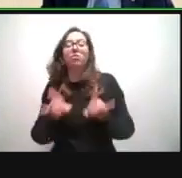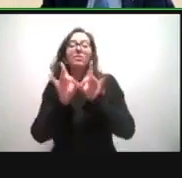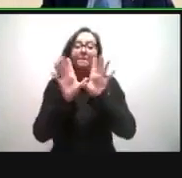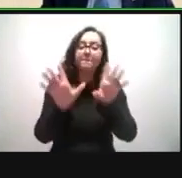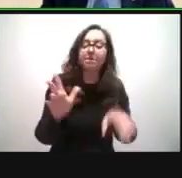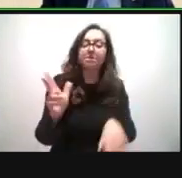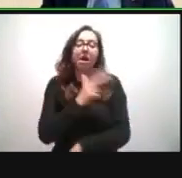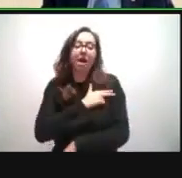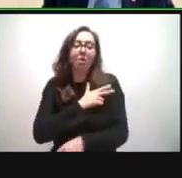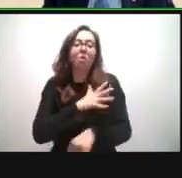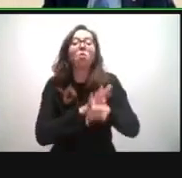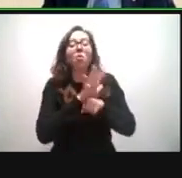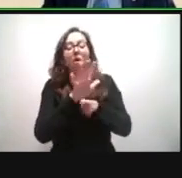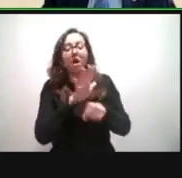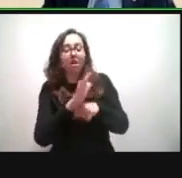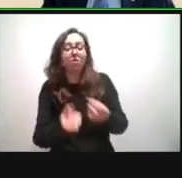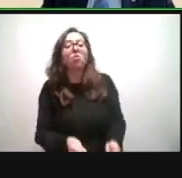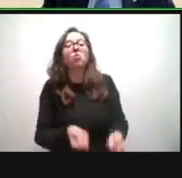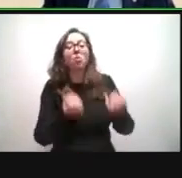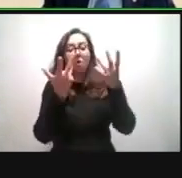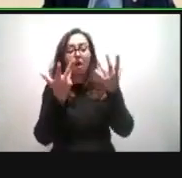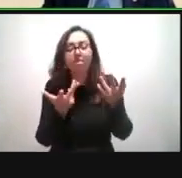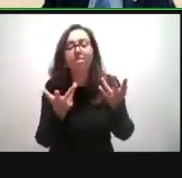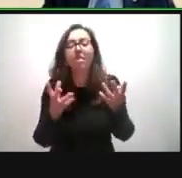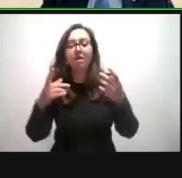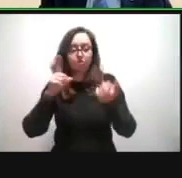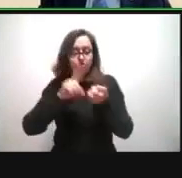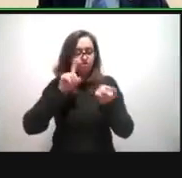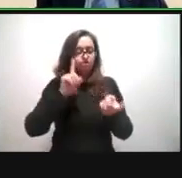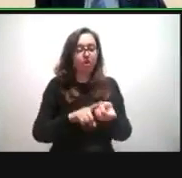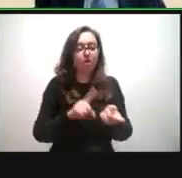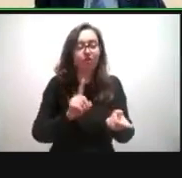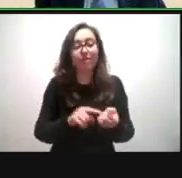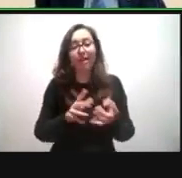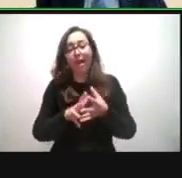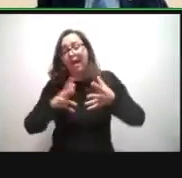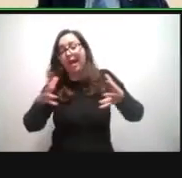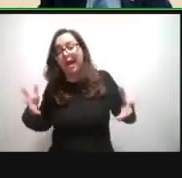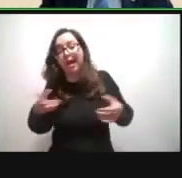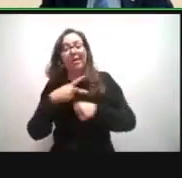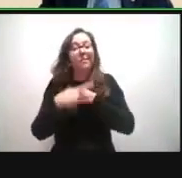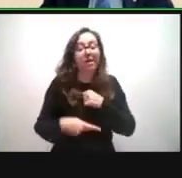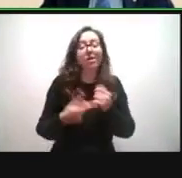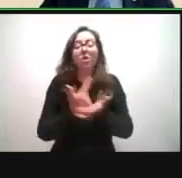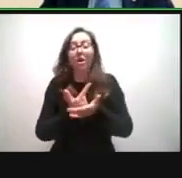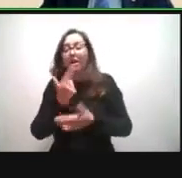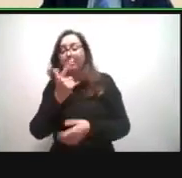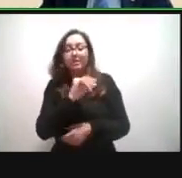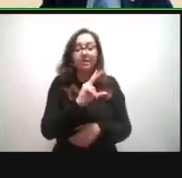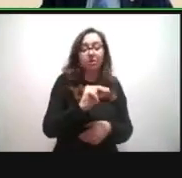las mismas, las áreas afectadas, la magnitud de las lesiones y la evolución que tuvo en el